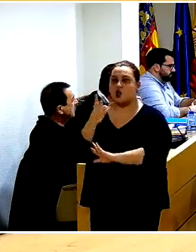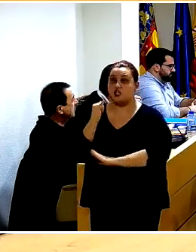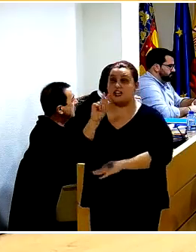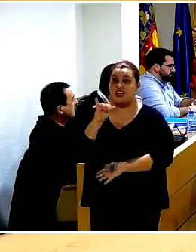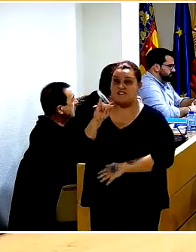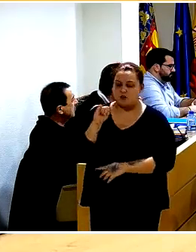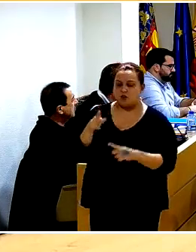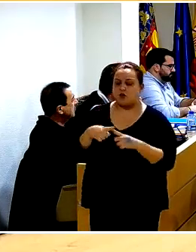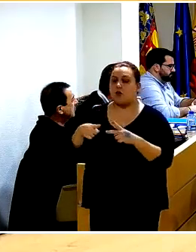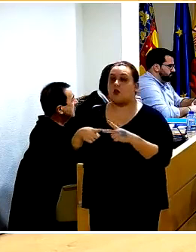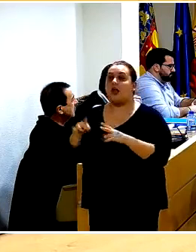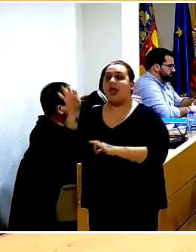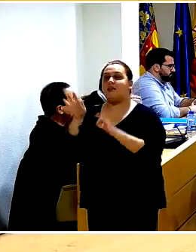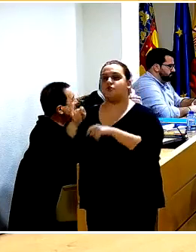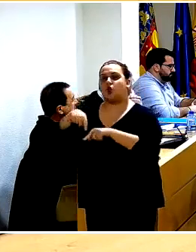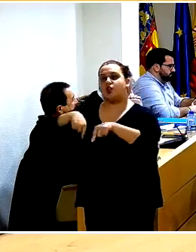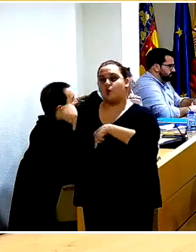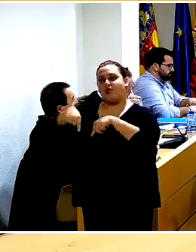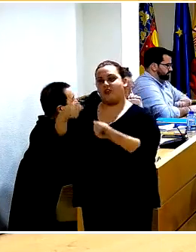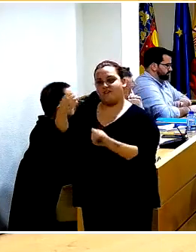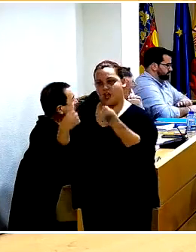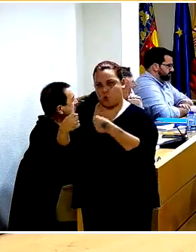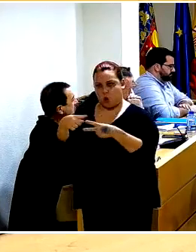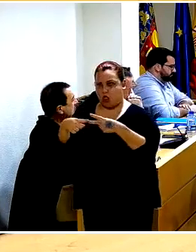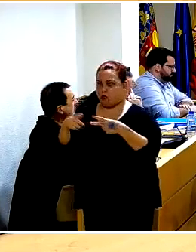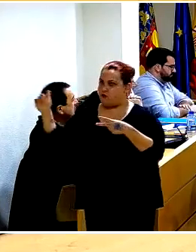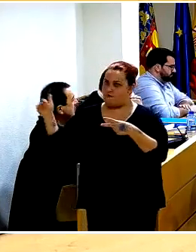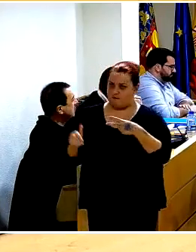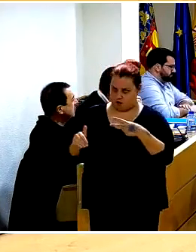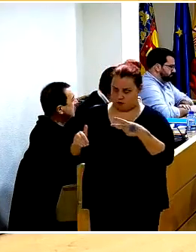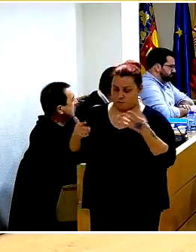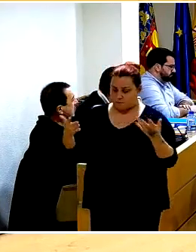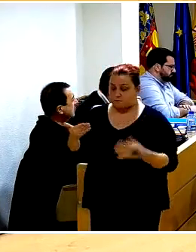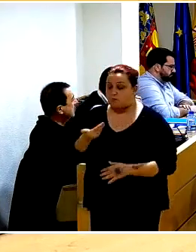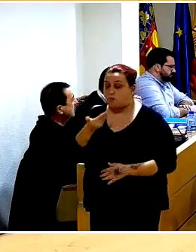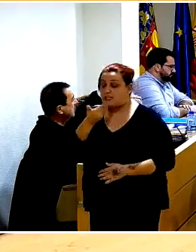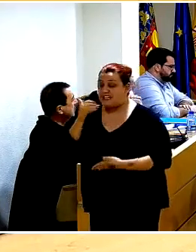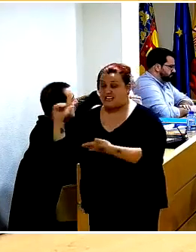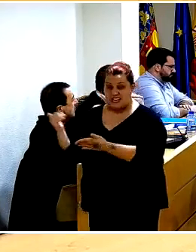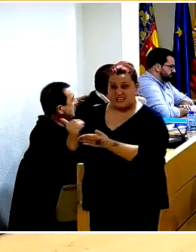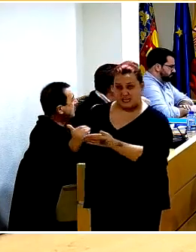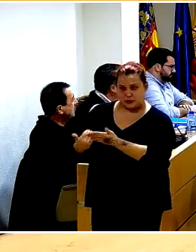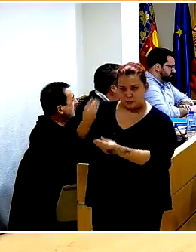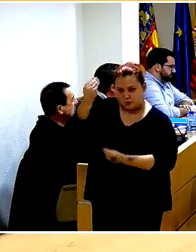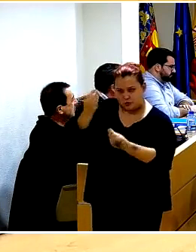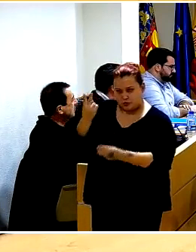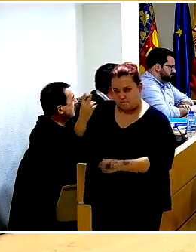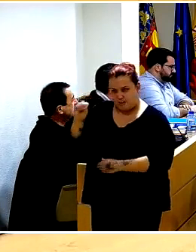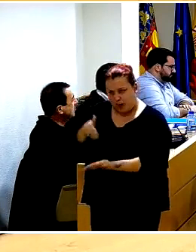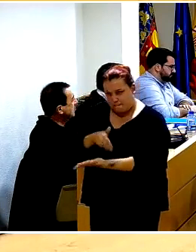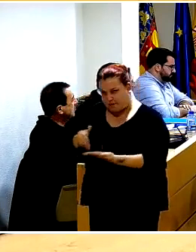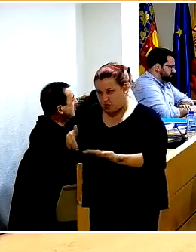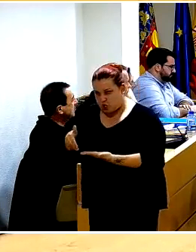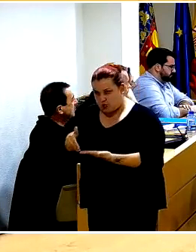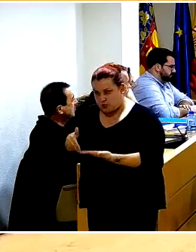impuesto de circulación de vehículos. Claro, si los ingresos previstos realmente son 20 millones,